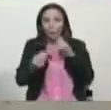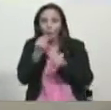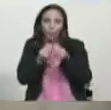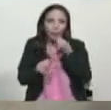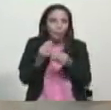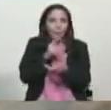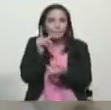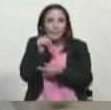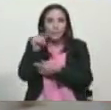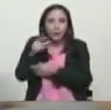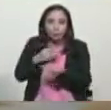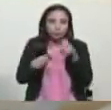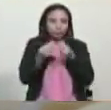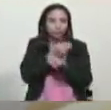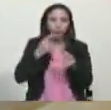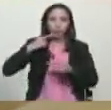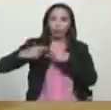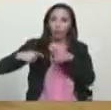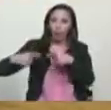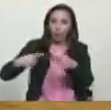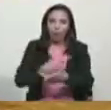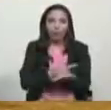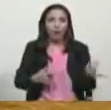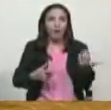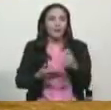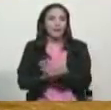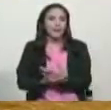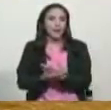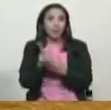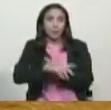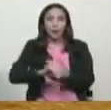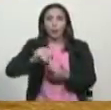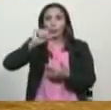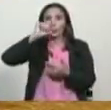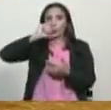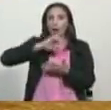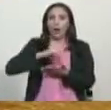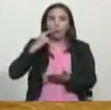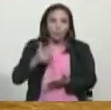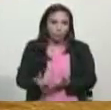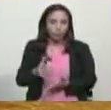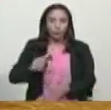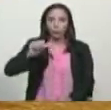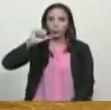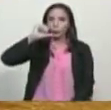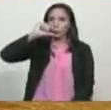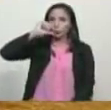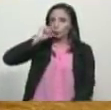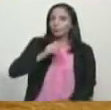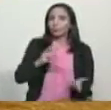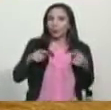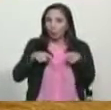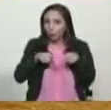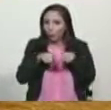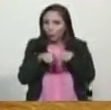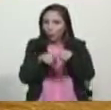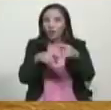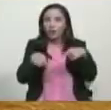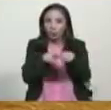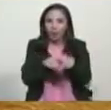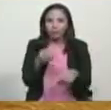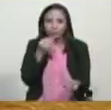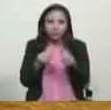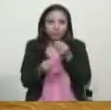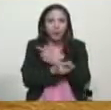manera automatizada, tomando también el líquido, el preciado líquido del agua de manera automatizada, ellas puedan